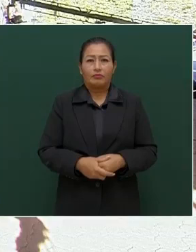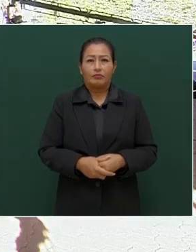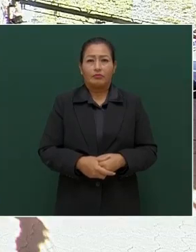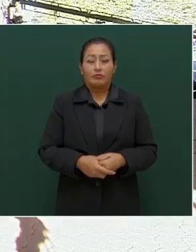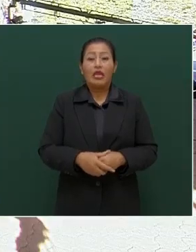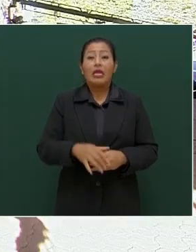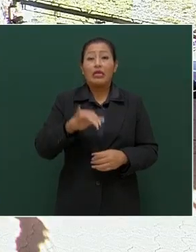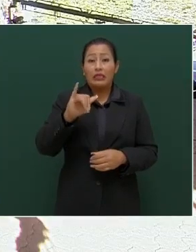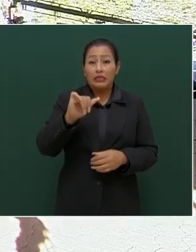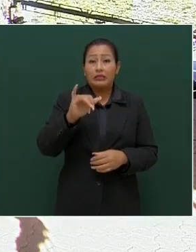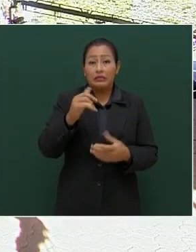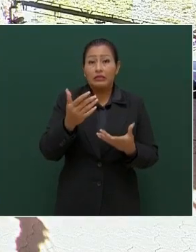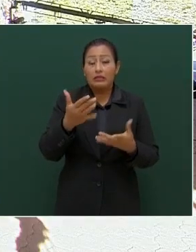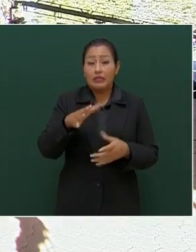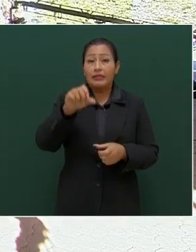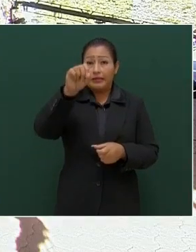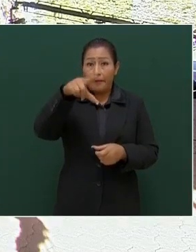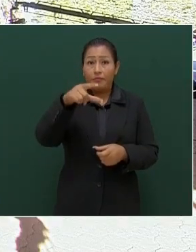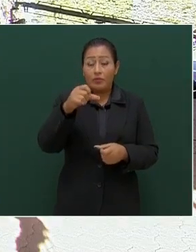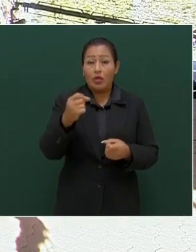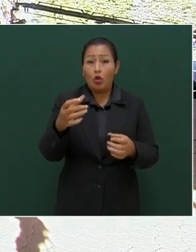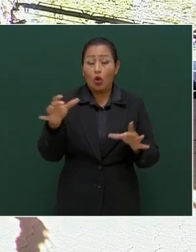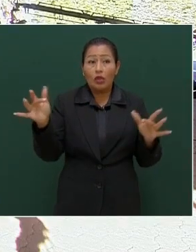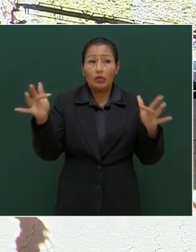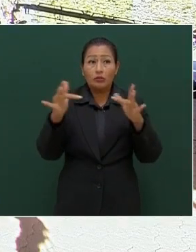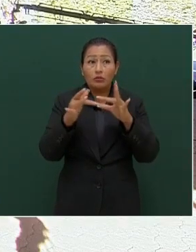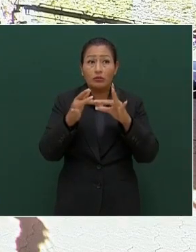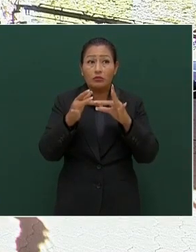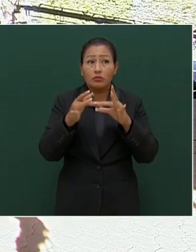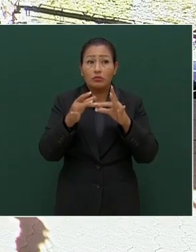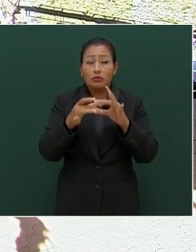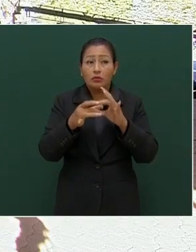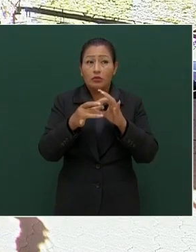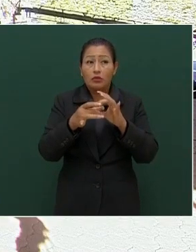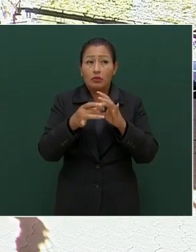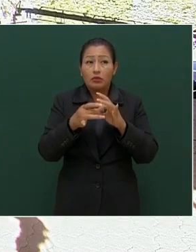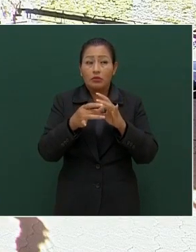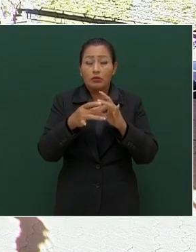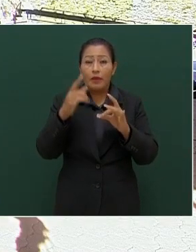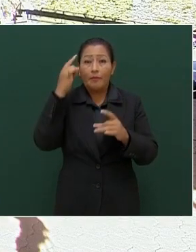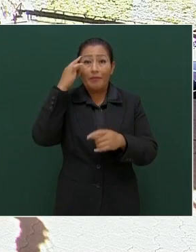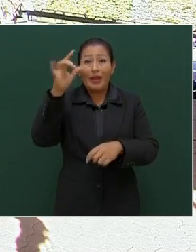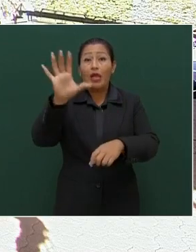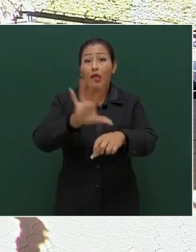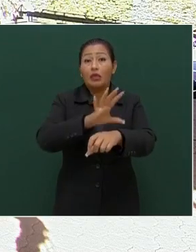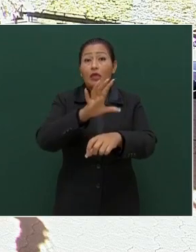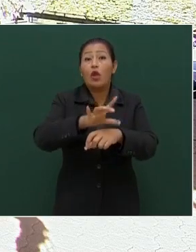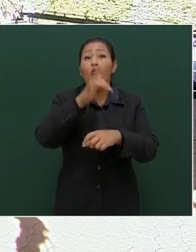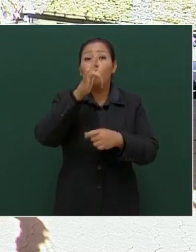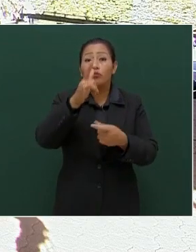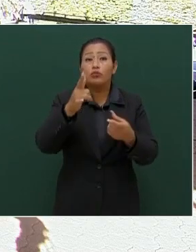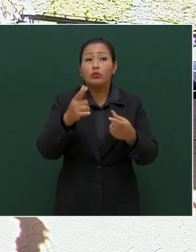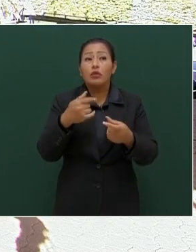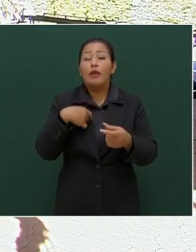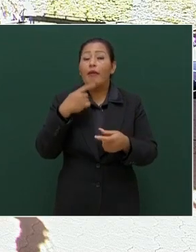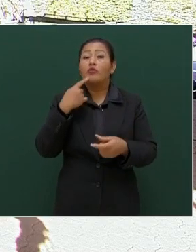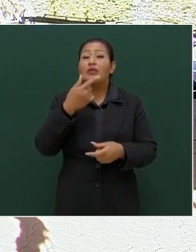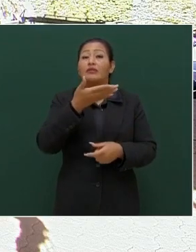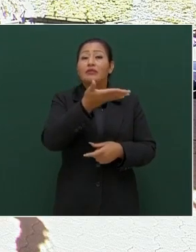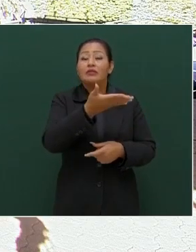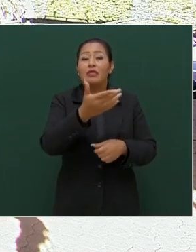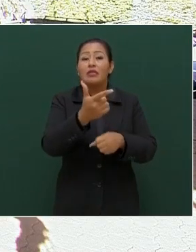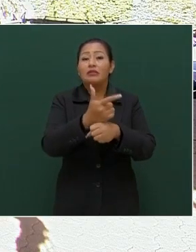Y lo de la conexión para la energía eléctrica, le vamos a pedir